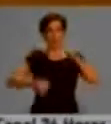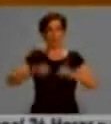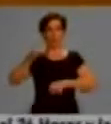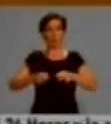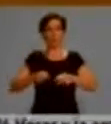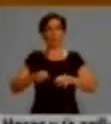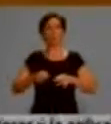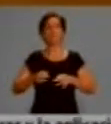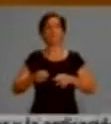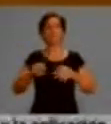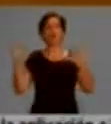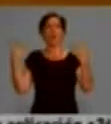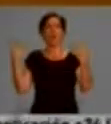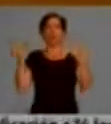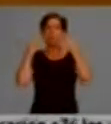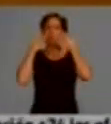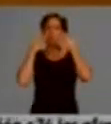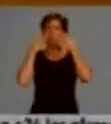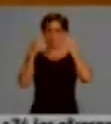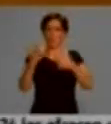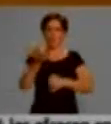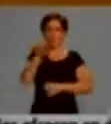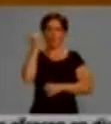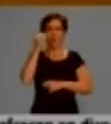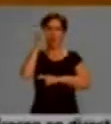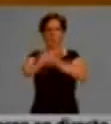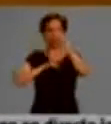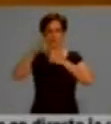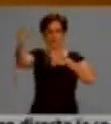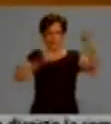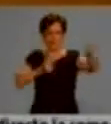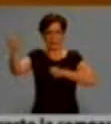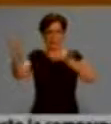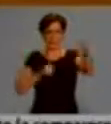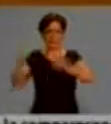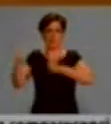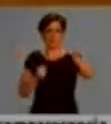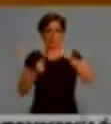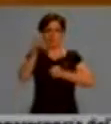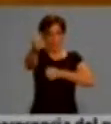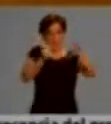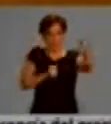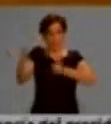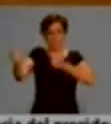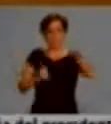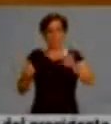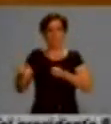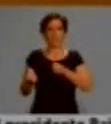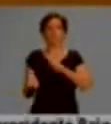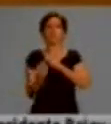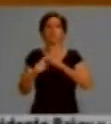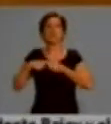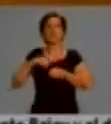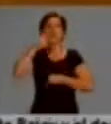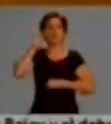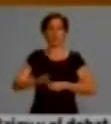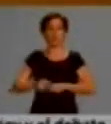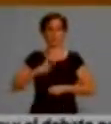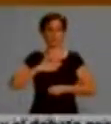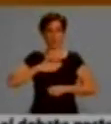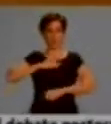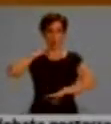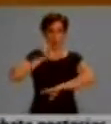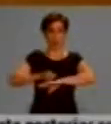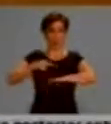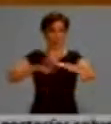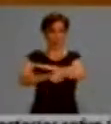venido acompañada de una cacería en la que, entre otros, participaron el juez instructor